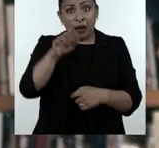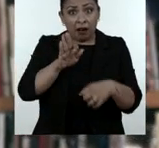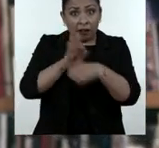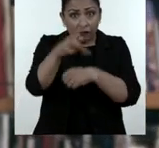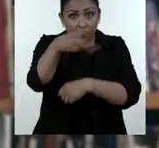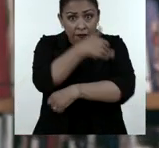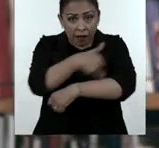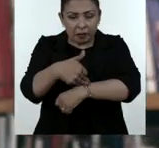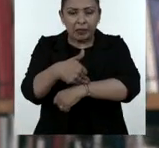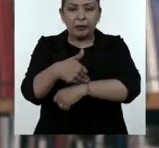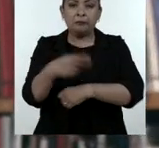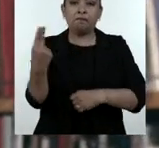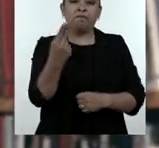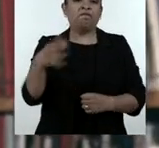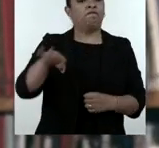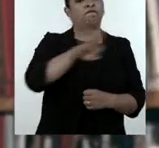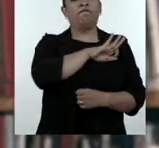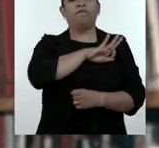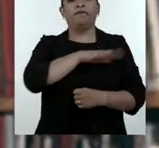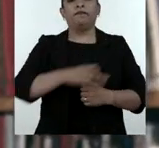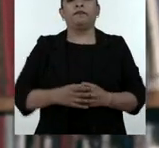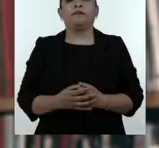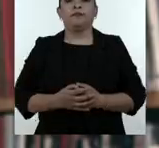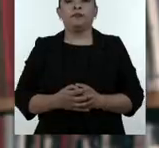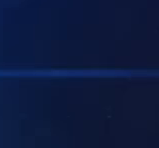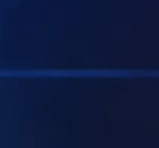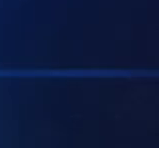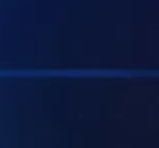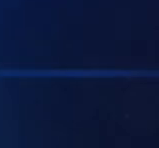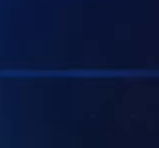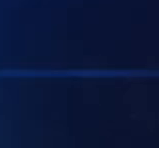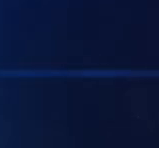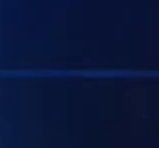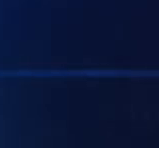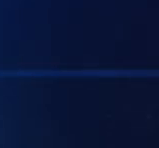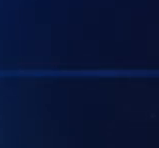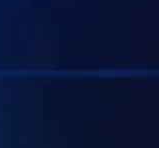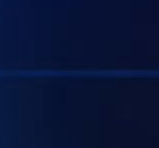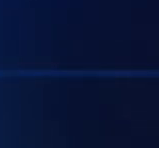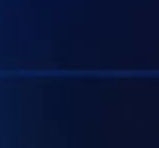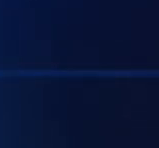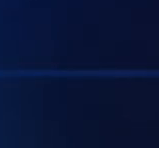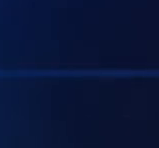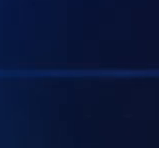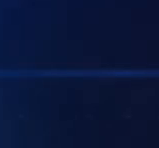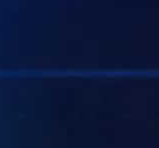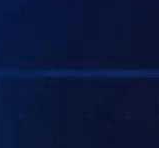para proteger a tu familia hay que tener valor. Valor es Margarita Zavala, presidenta.